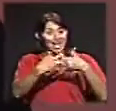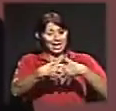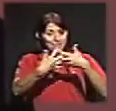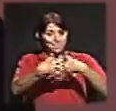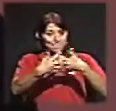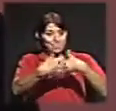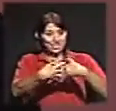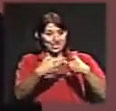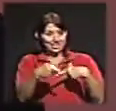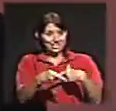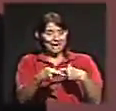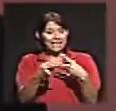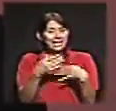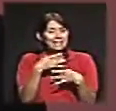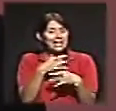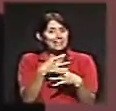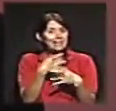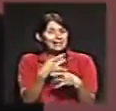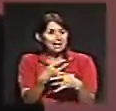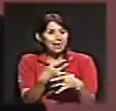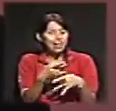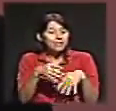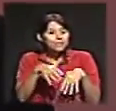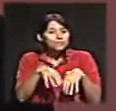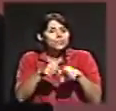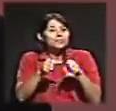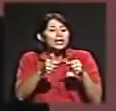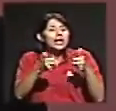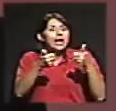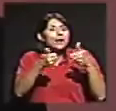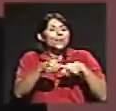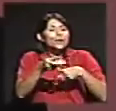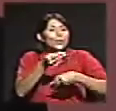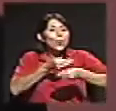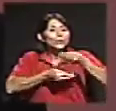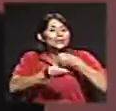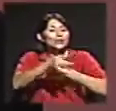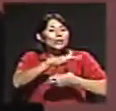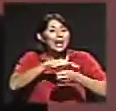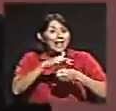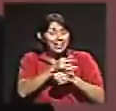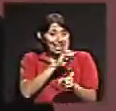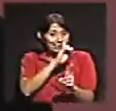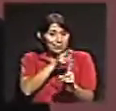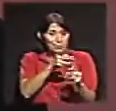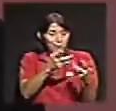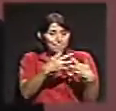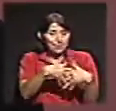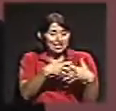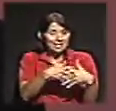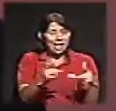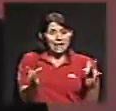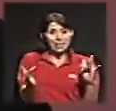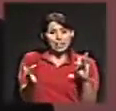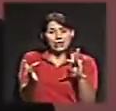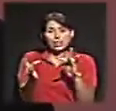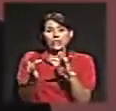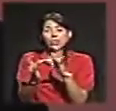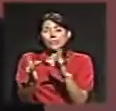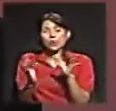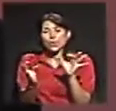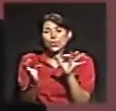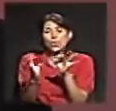está interesada en obtener esta concesión es la que media o tiene alguna